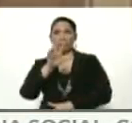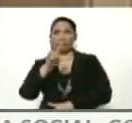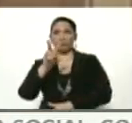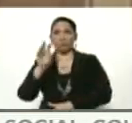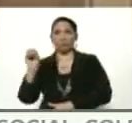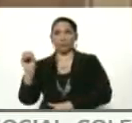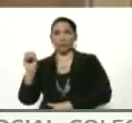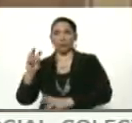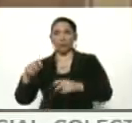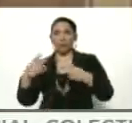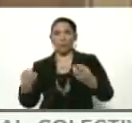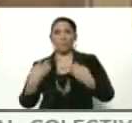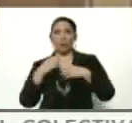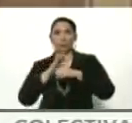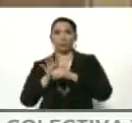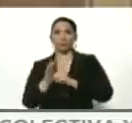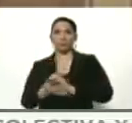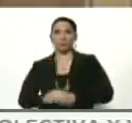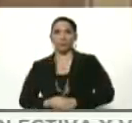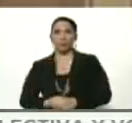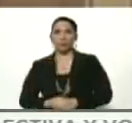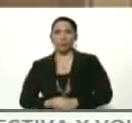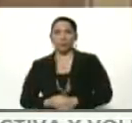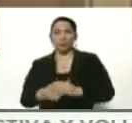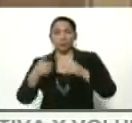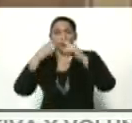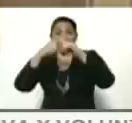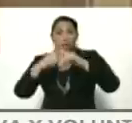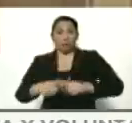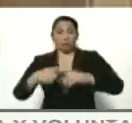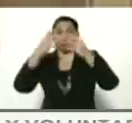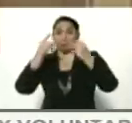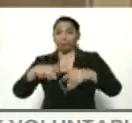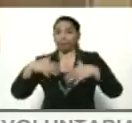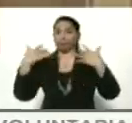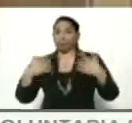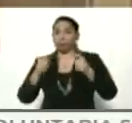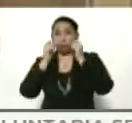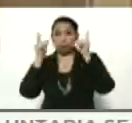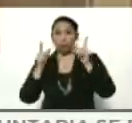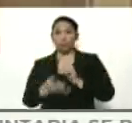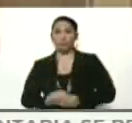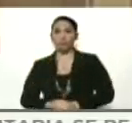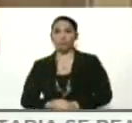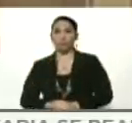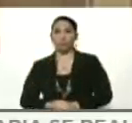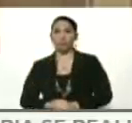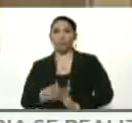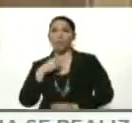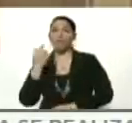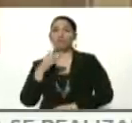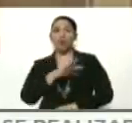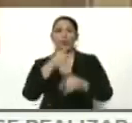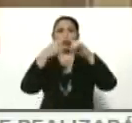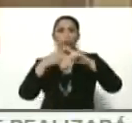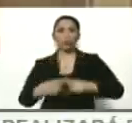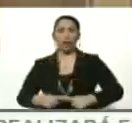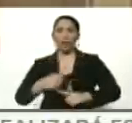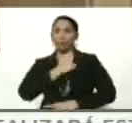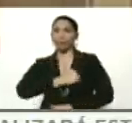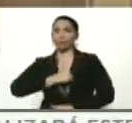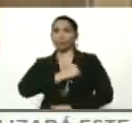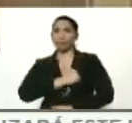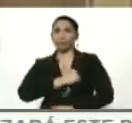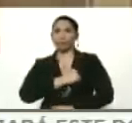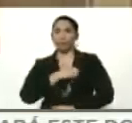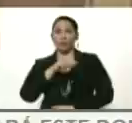11,520 nuevos casos. Una cifra bárbara, increíble. En muertos totales lamentables,